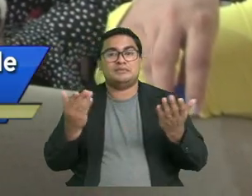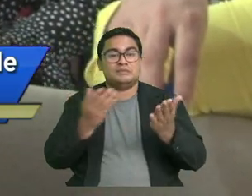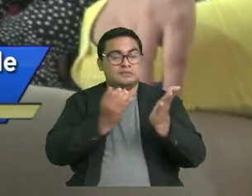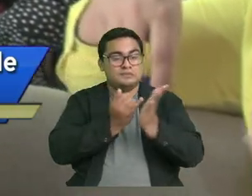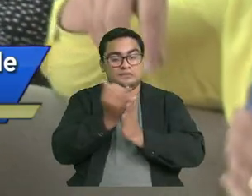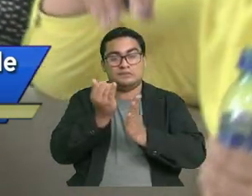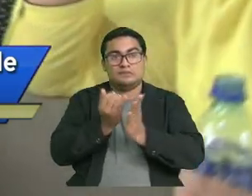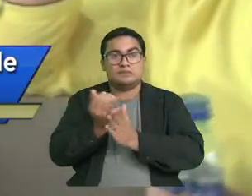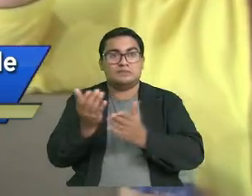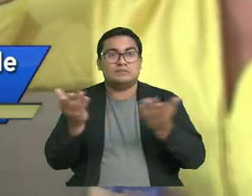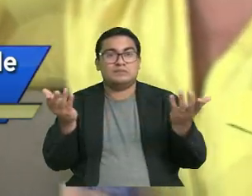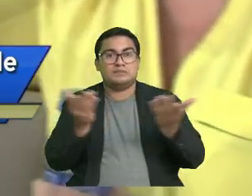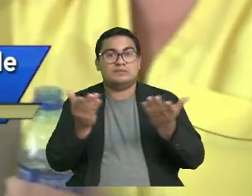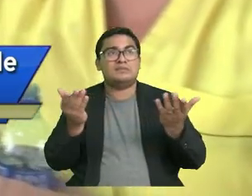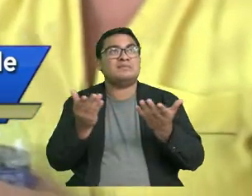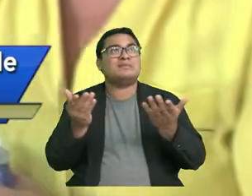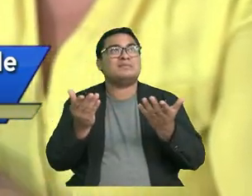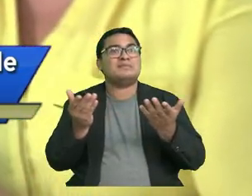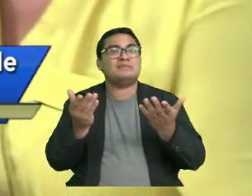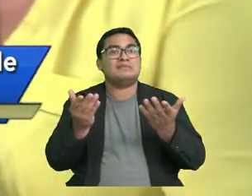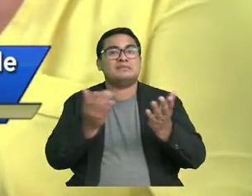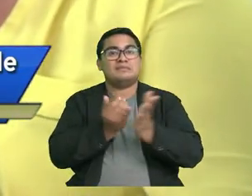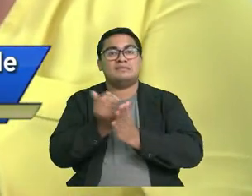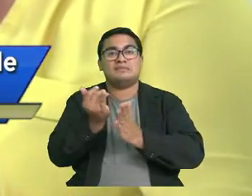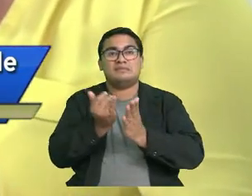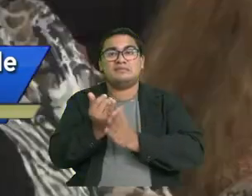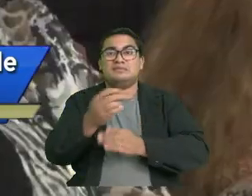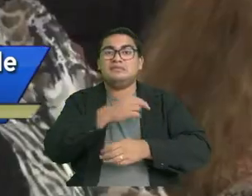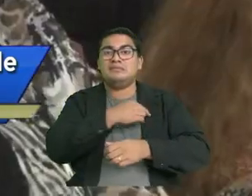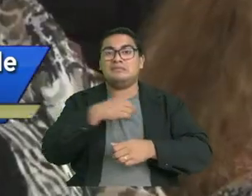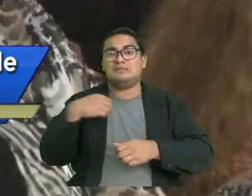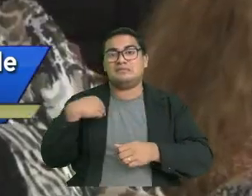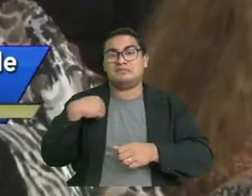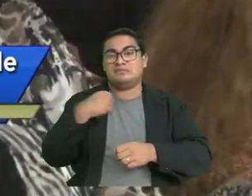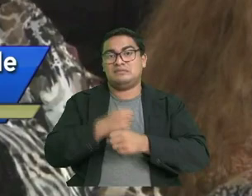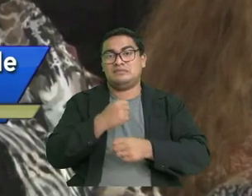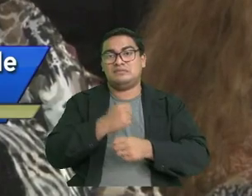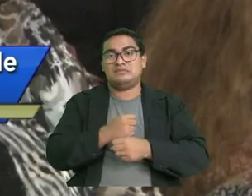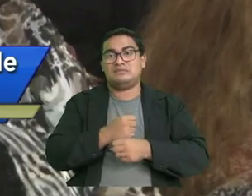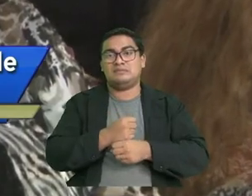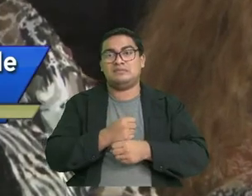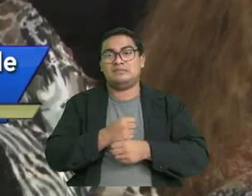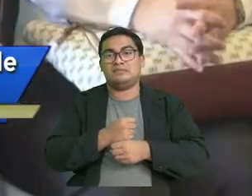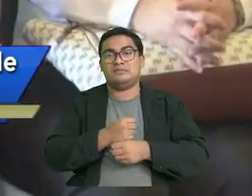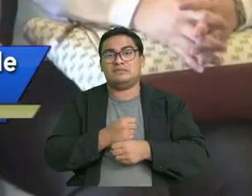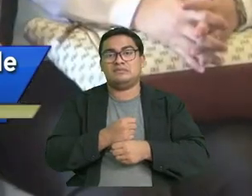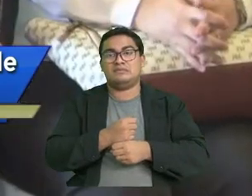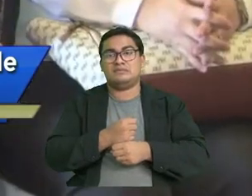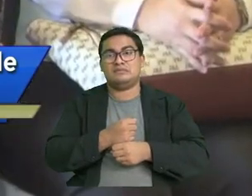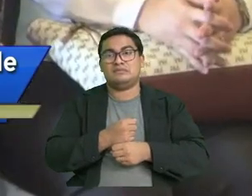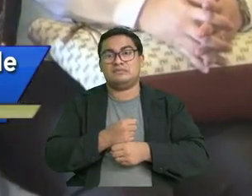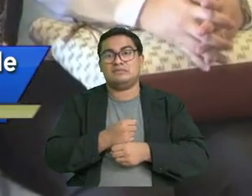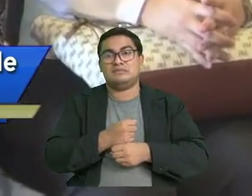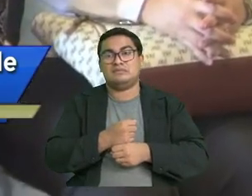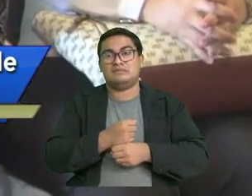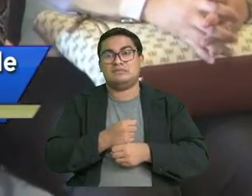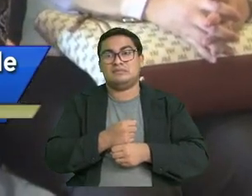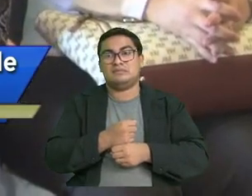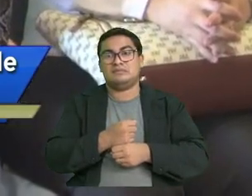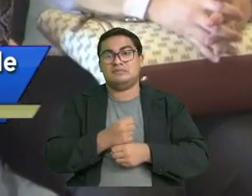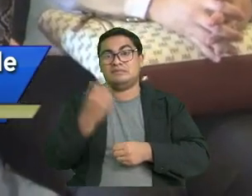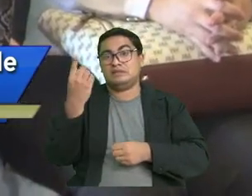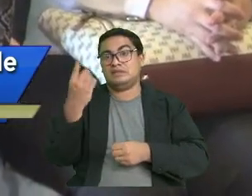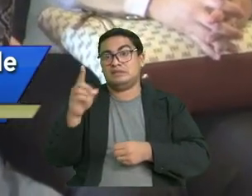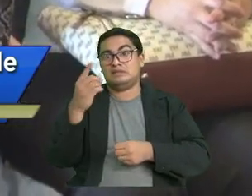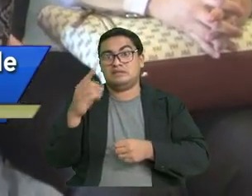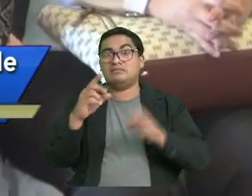estudio, sí, sí, a través del estudio que hicimos, ¿verdad?, en esta evolución del